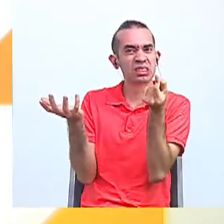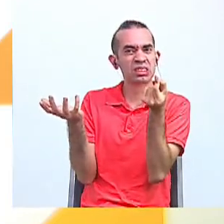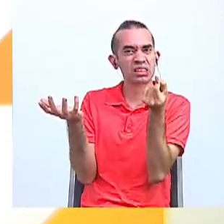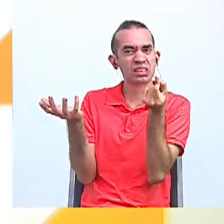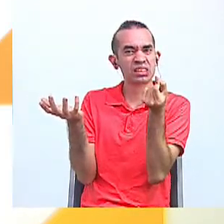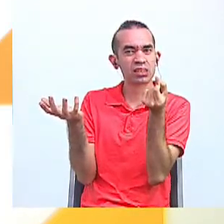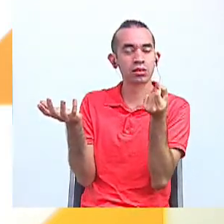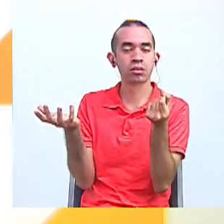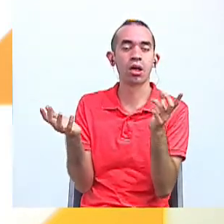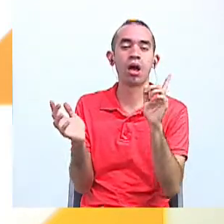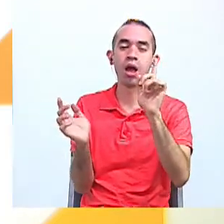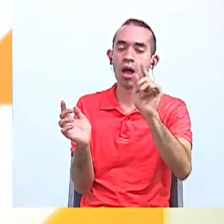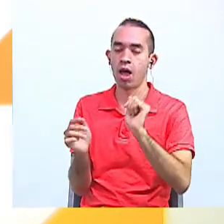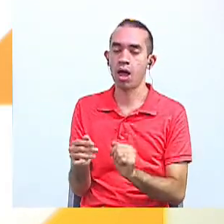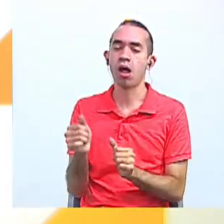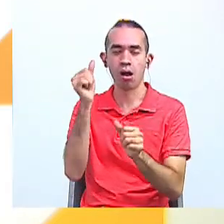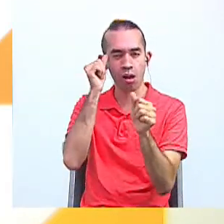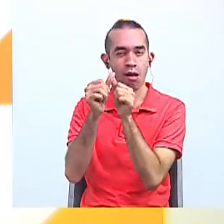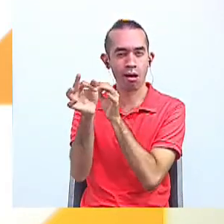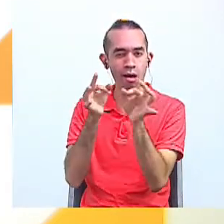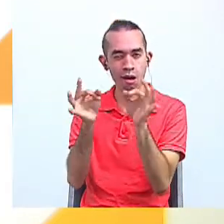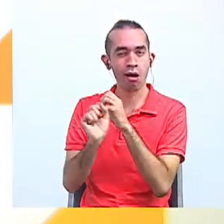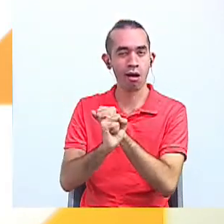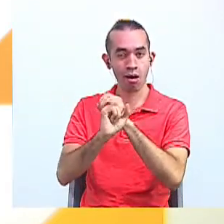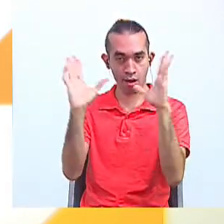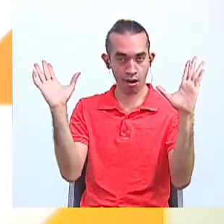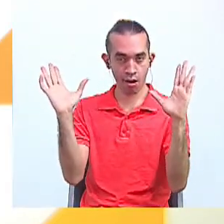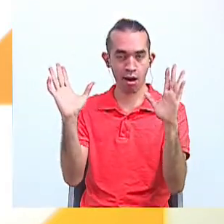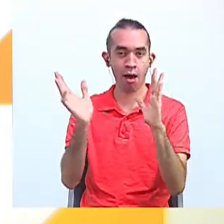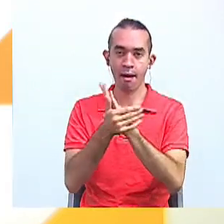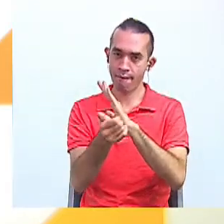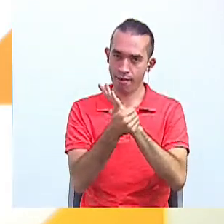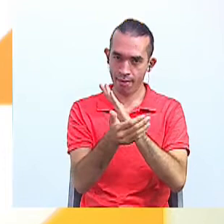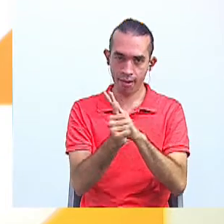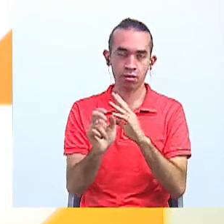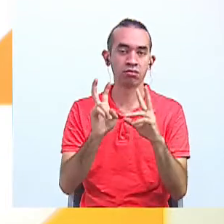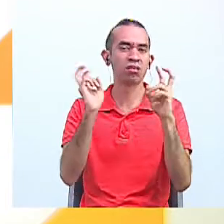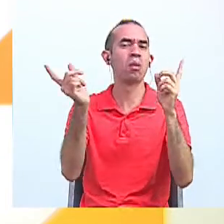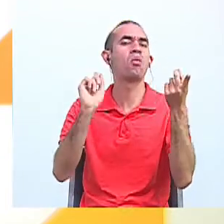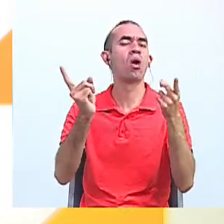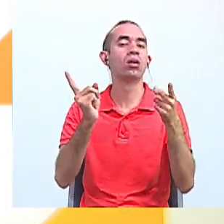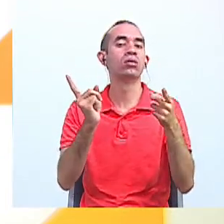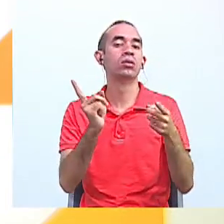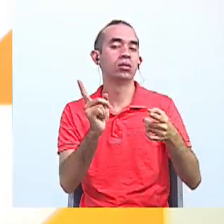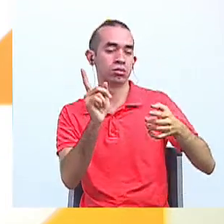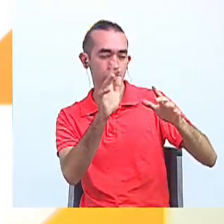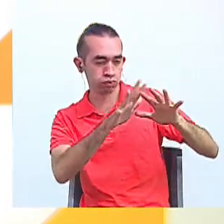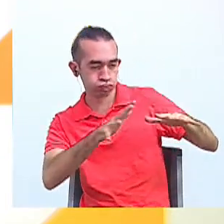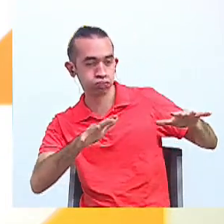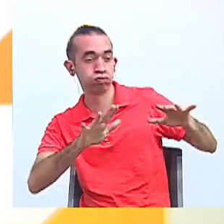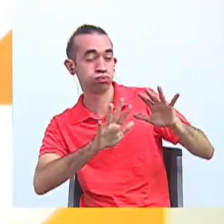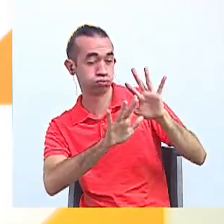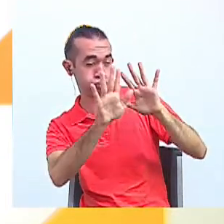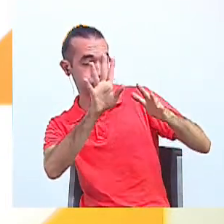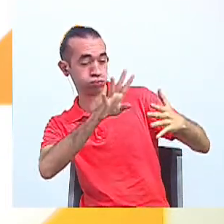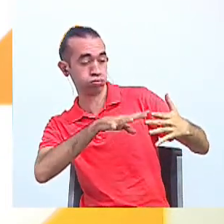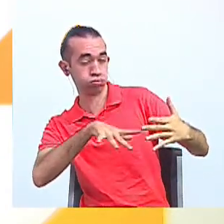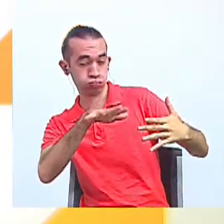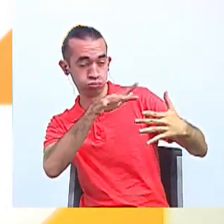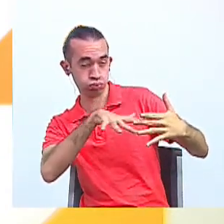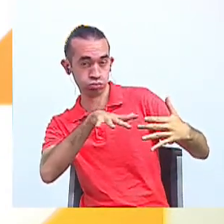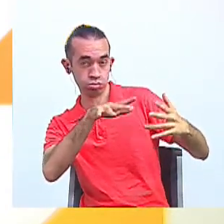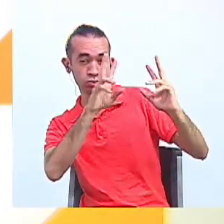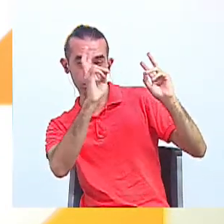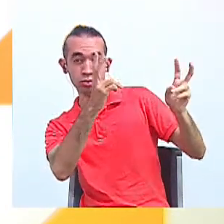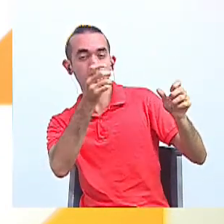Recordemos que hemos estado ampliando conocimientos y desarrollando habilidades con el tema de la hidrostática. ¿Recuerdan qué fue lo que vimos hace un